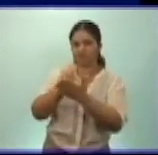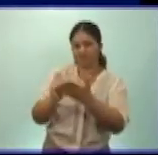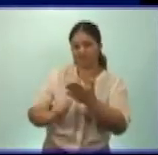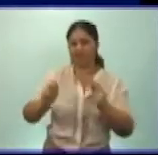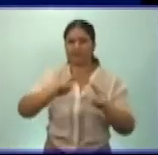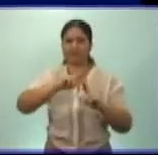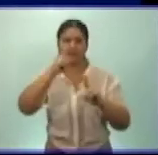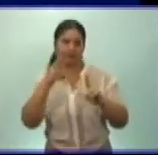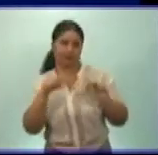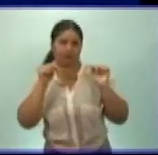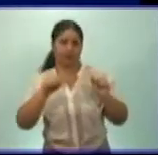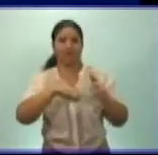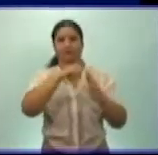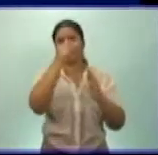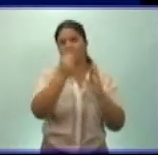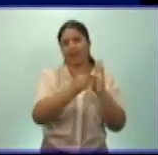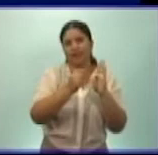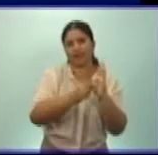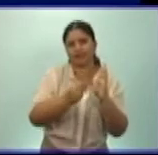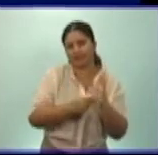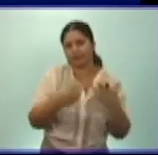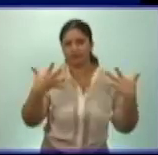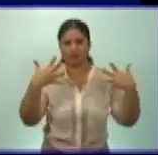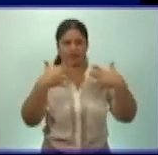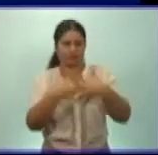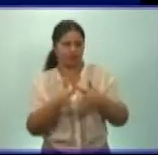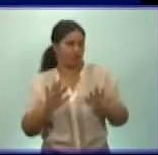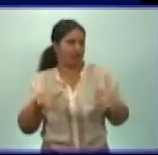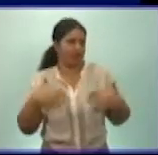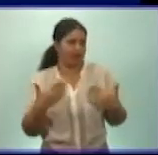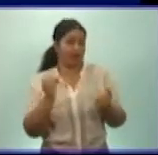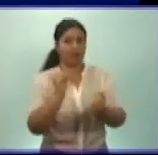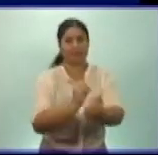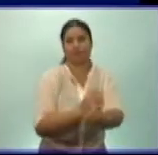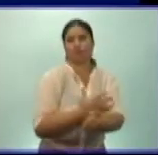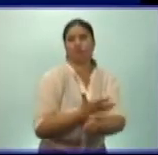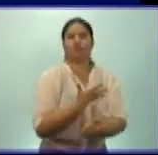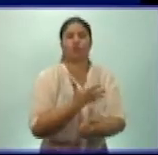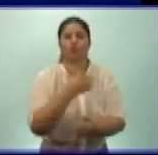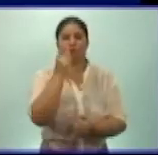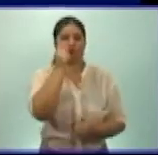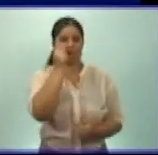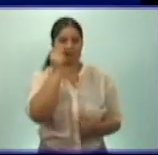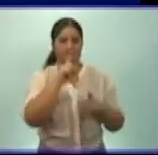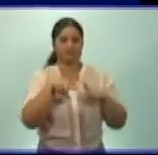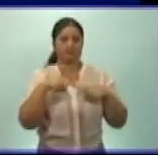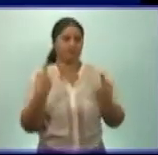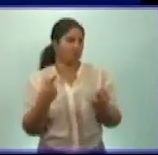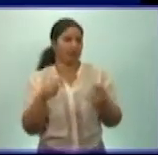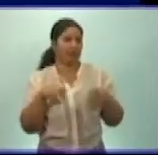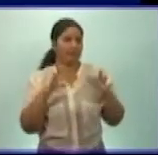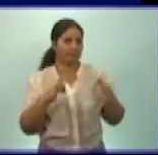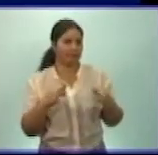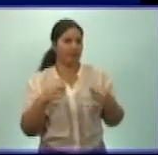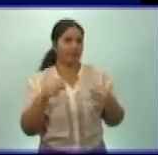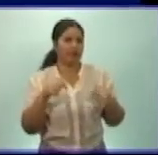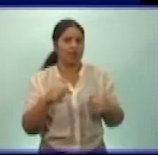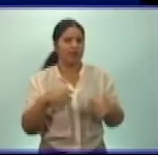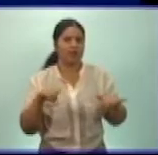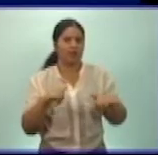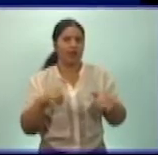una humana y profunda emoción, porque Racine fue un hombre de exquisita